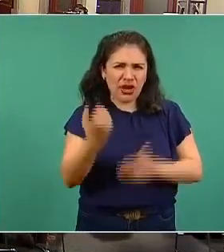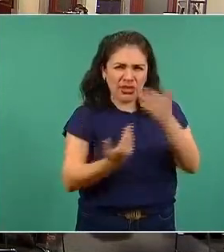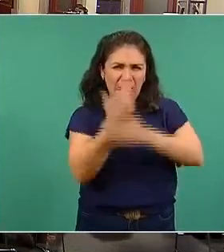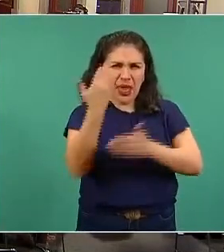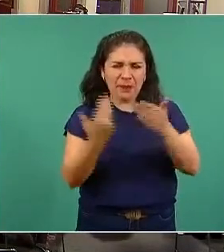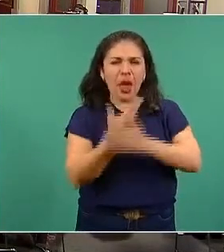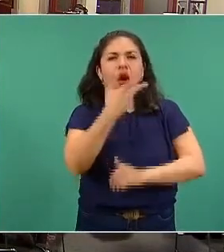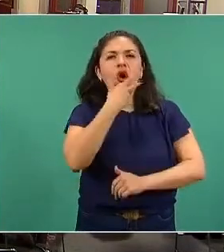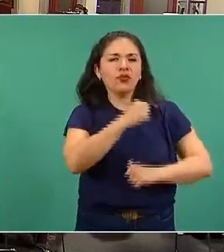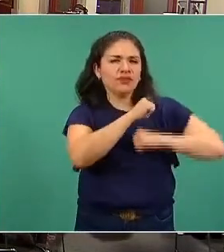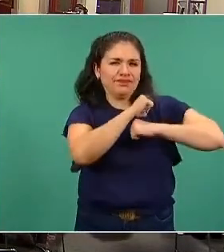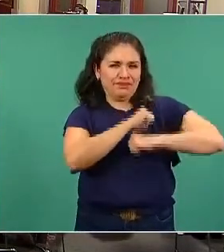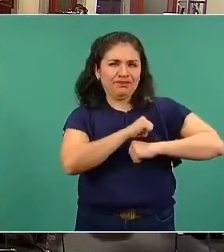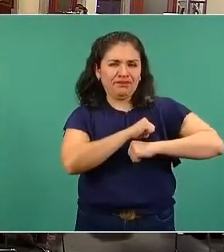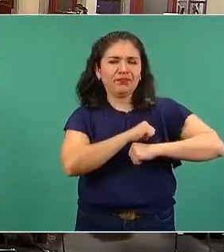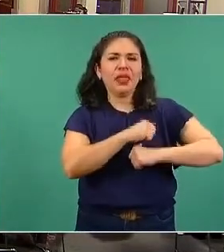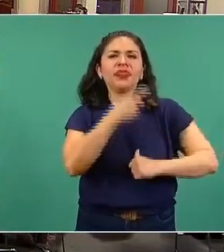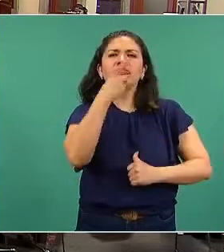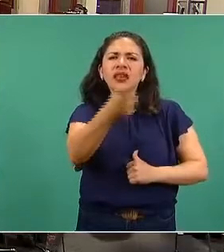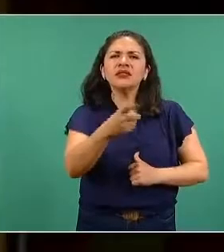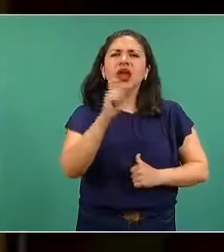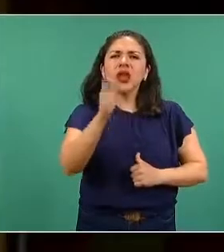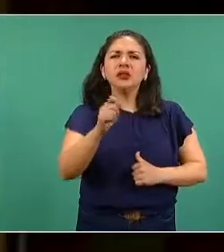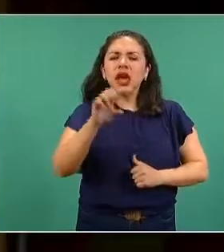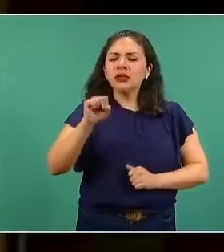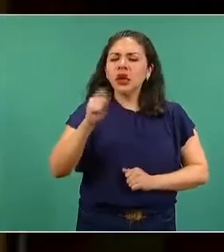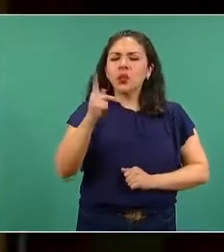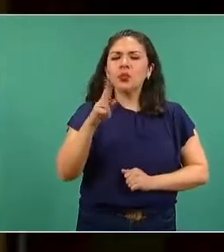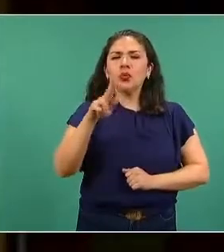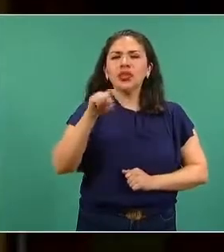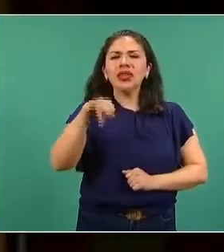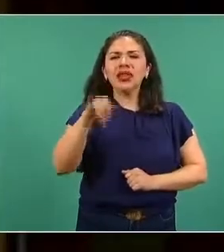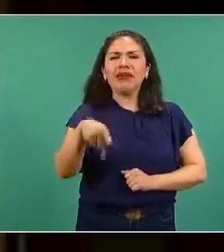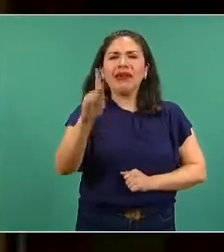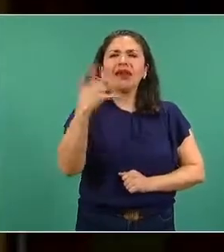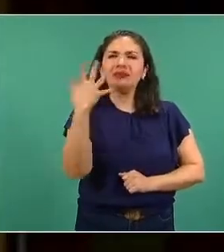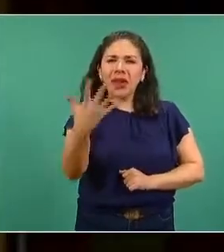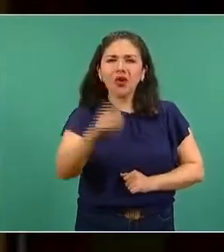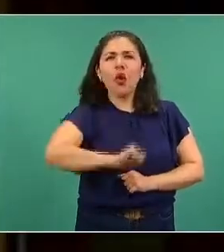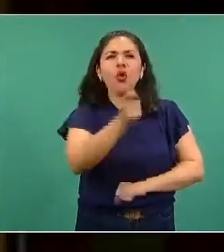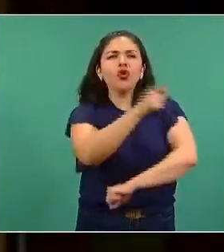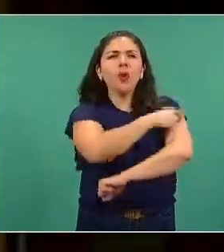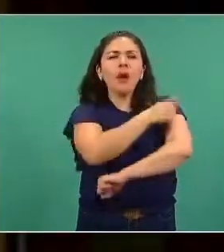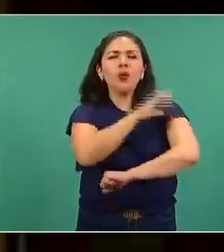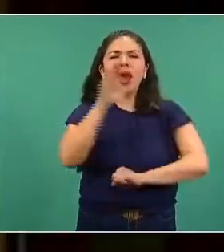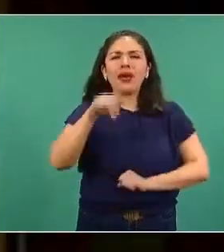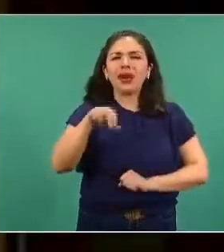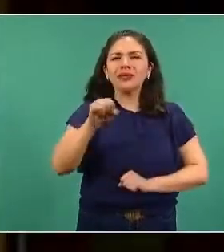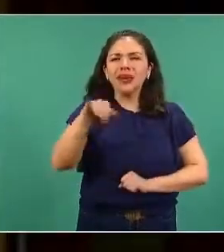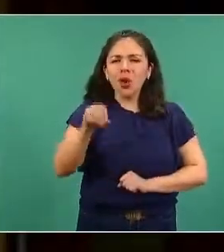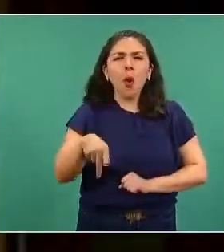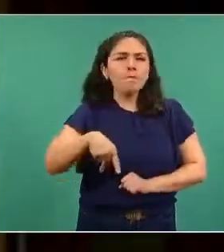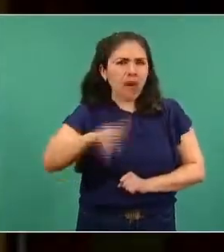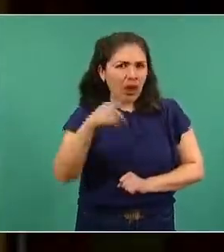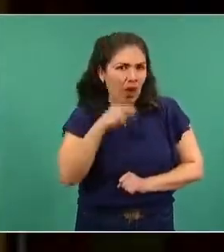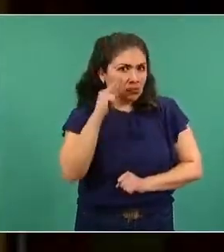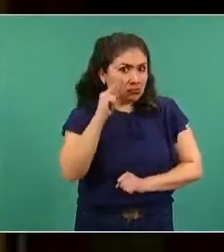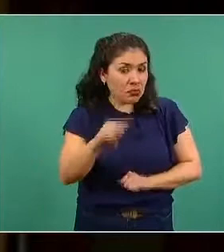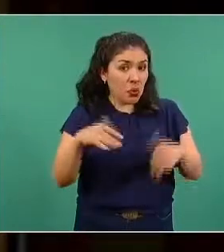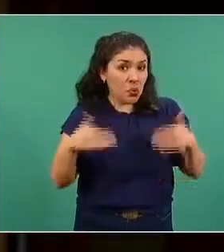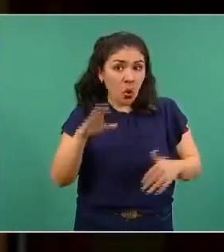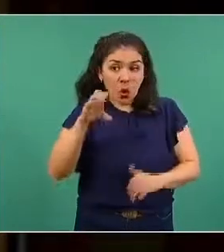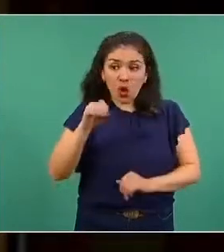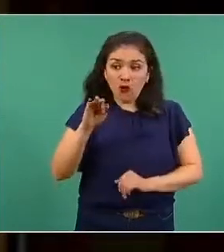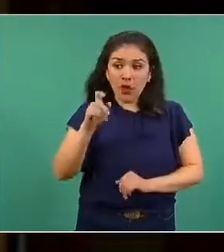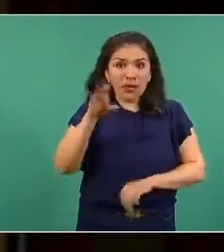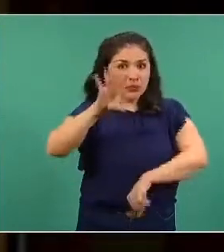canciller habló particularmente de la Sputnik 5 y de la vacuna CanSino. Sin embargo, es notorio que la COFEPRIS no